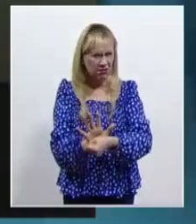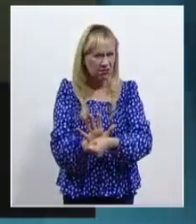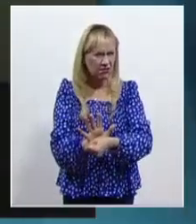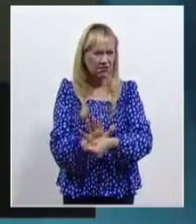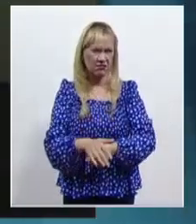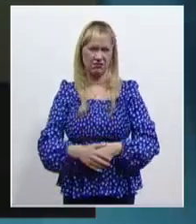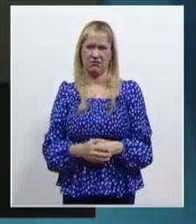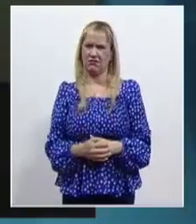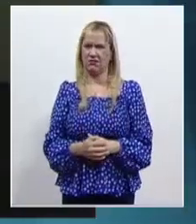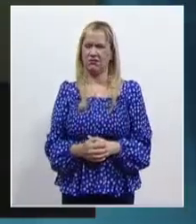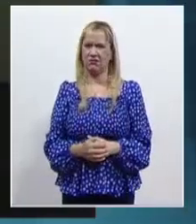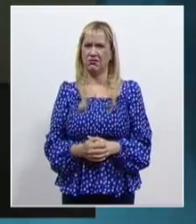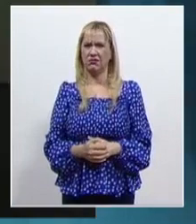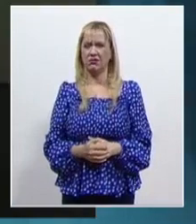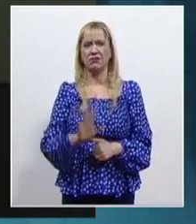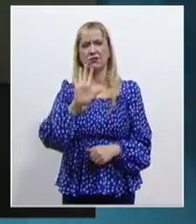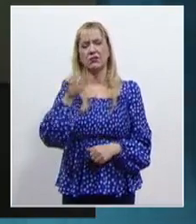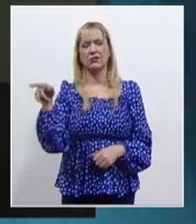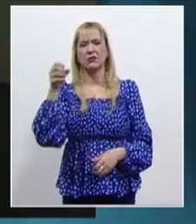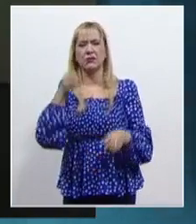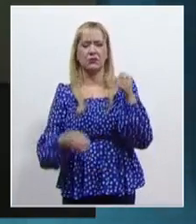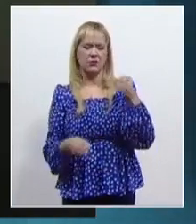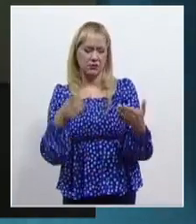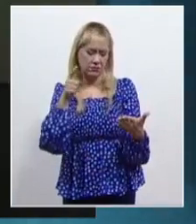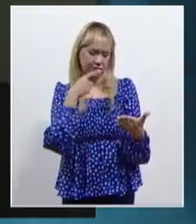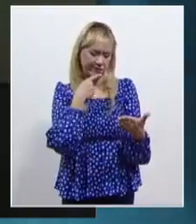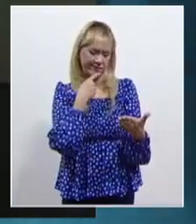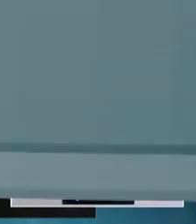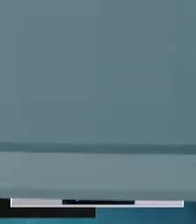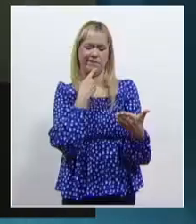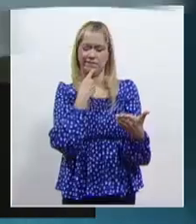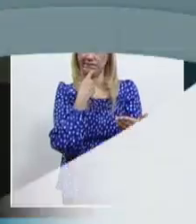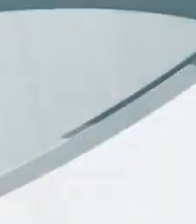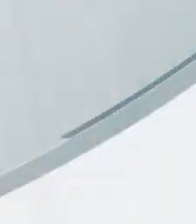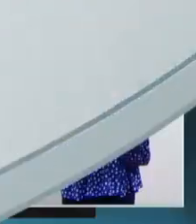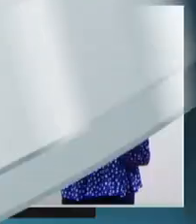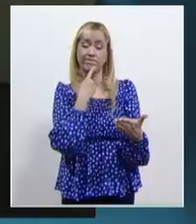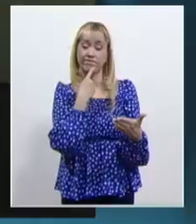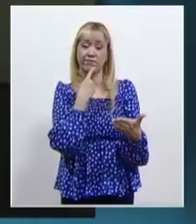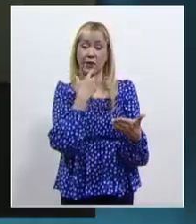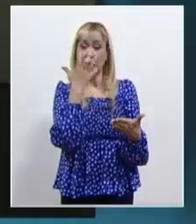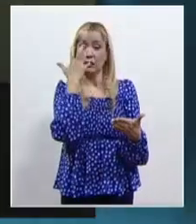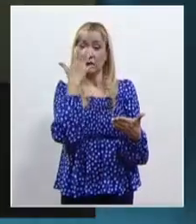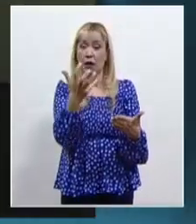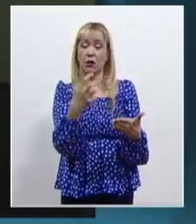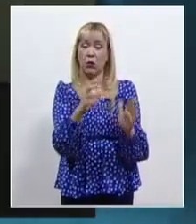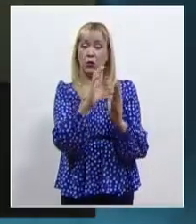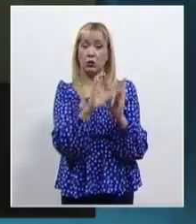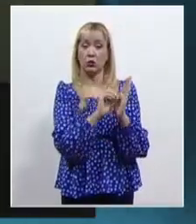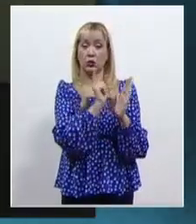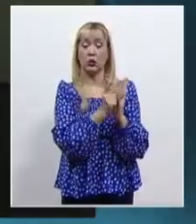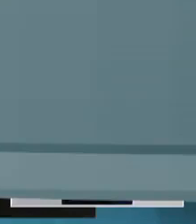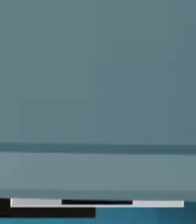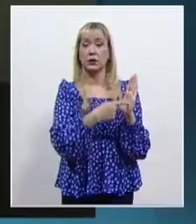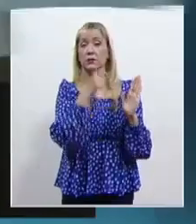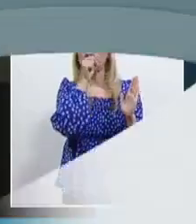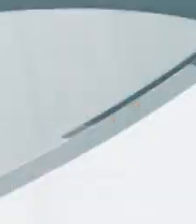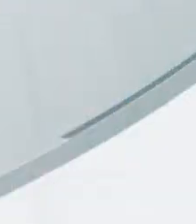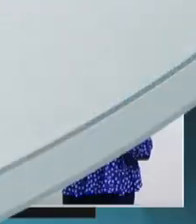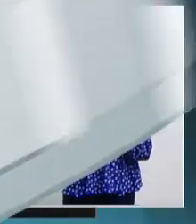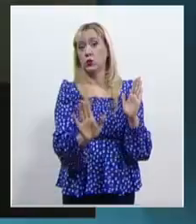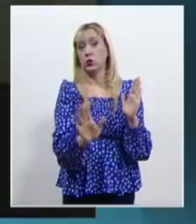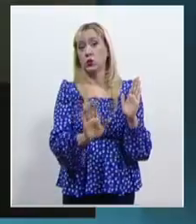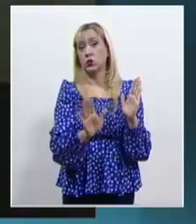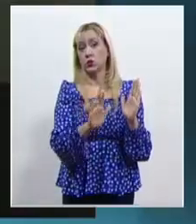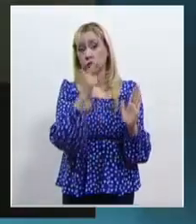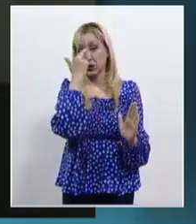La Sala Superior tomó una determinación que se tomó en serio lo que marca la Constitución. ¿Y por qué digo esto? Porque la